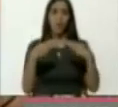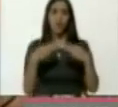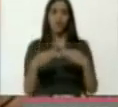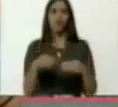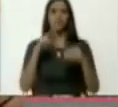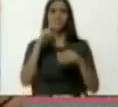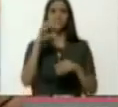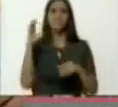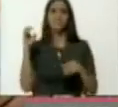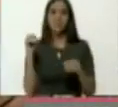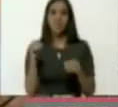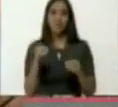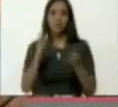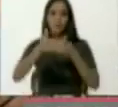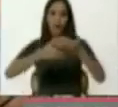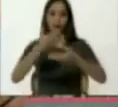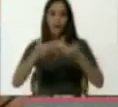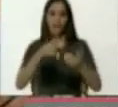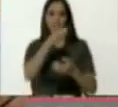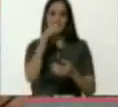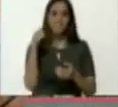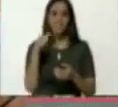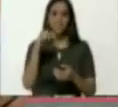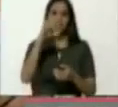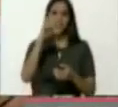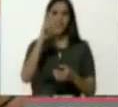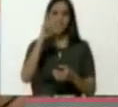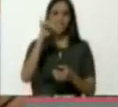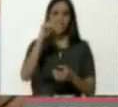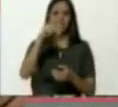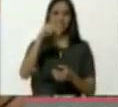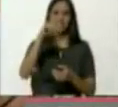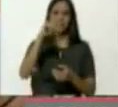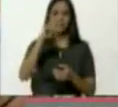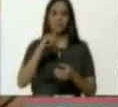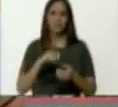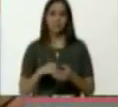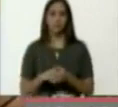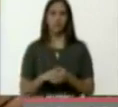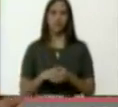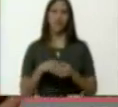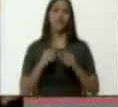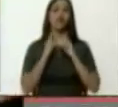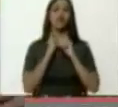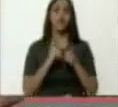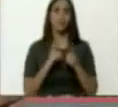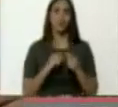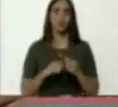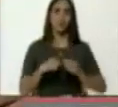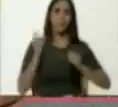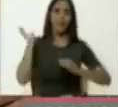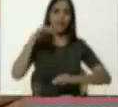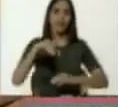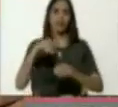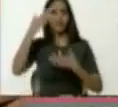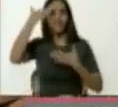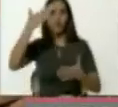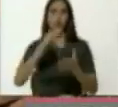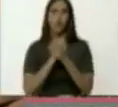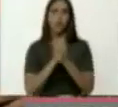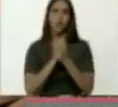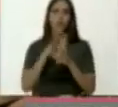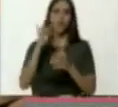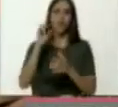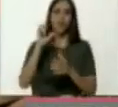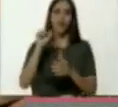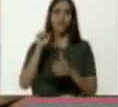panelas de Crispy. No de Choco Crispy, necesariamente. De la autopista regional del centro a la altura de Ciudad Maracay. Saluda a los compañeros del FA, el